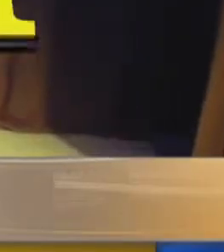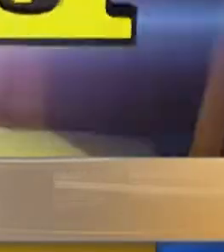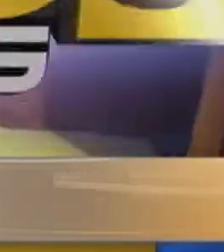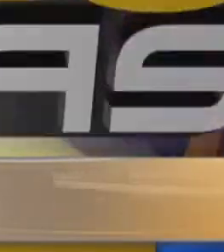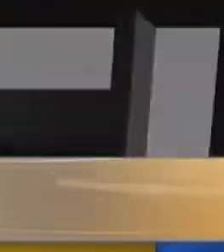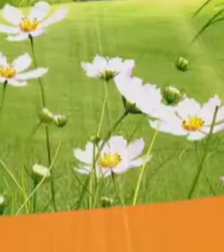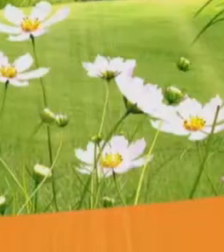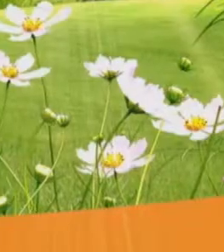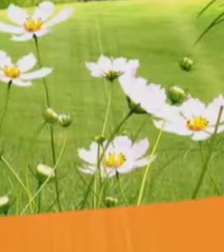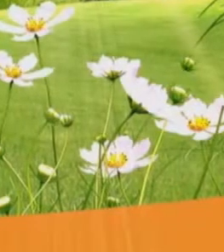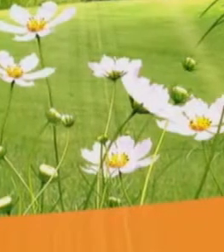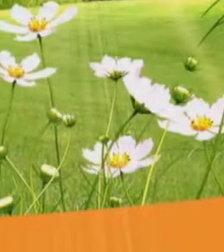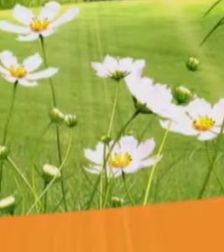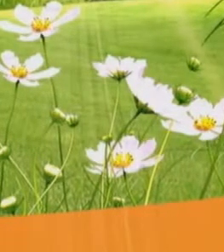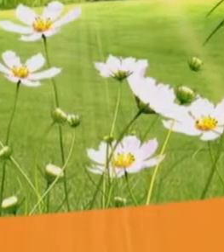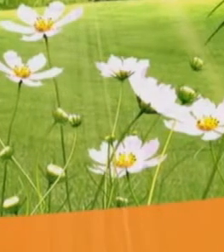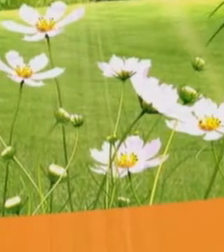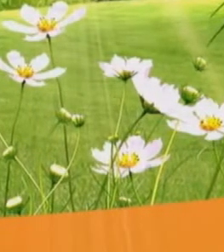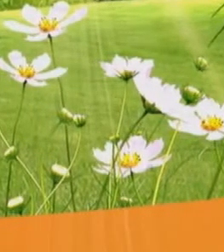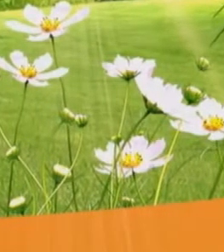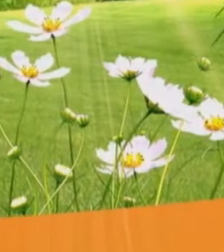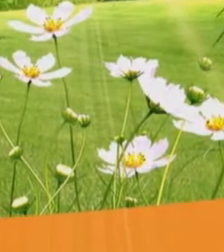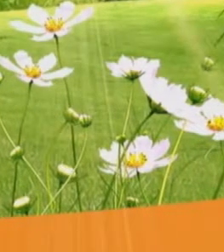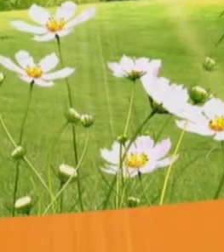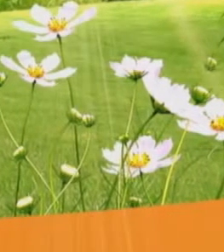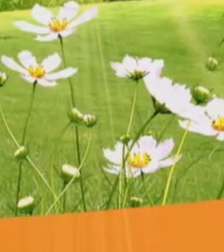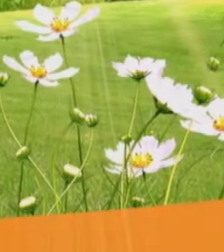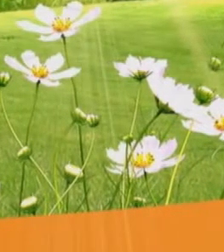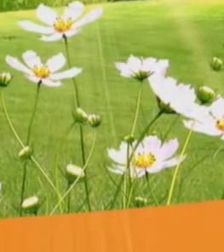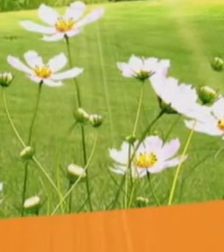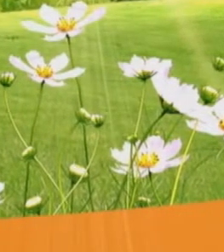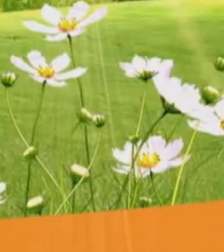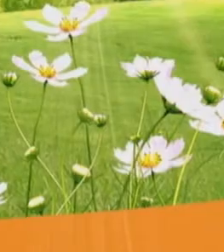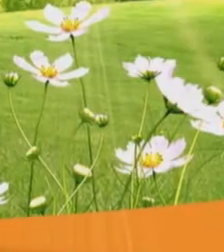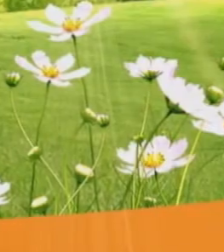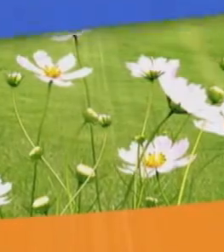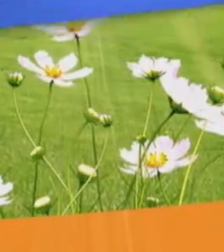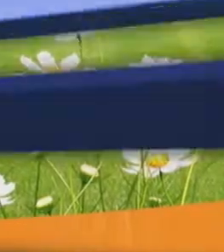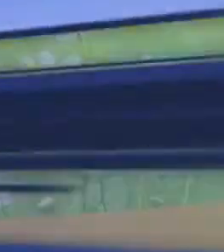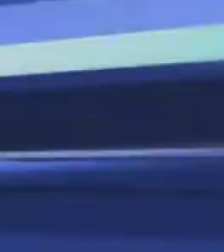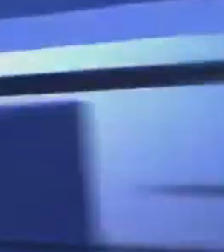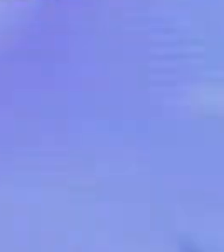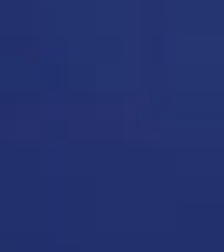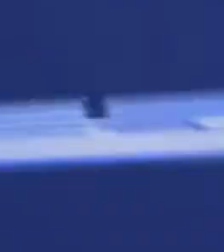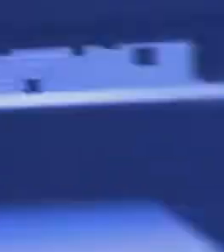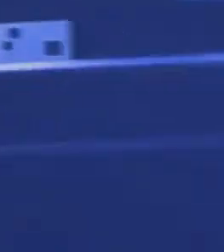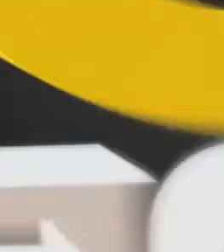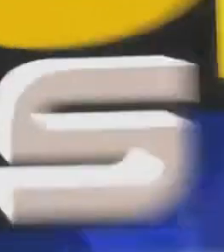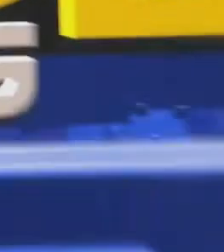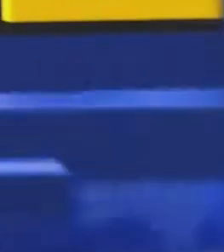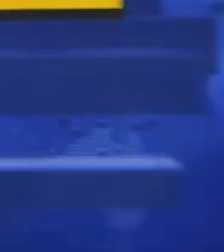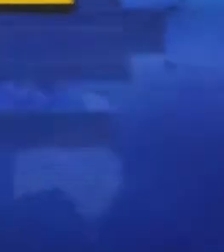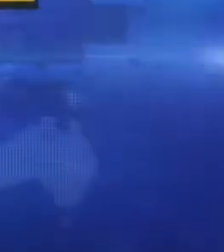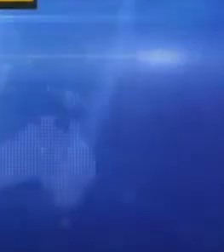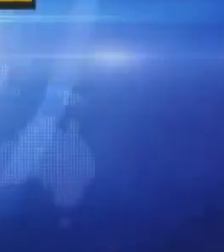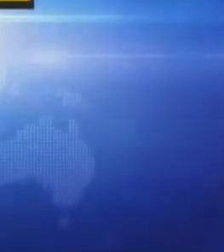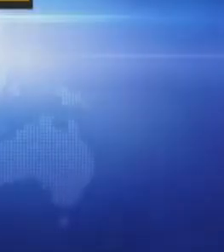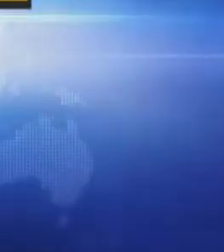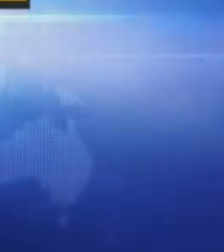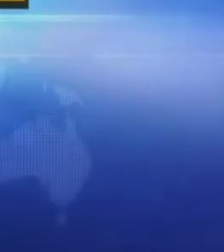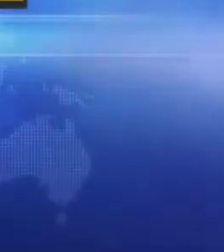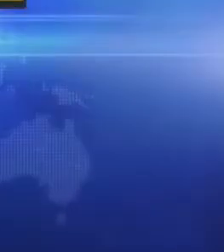abril. Con el patrocinio de Barzol Ecológico, Barzol Aromas Delicias, líder en limpieza, Enlace Noticias, lo que usted quiere ver.